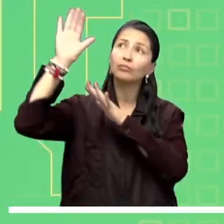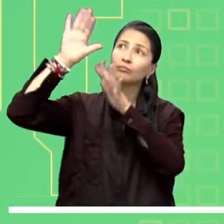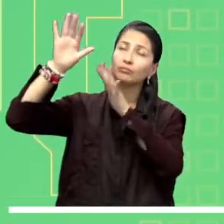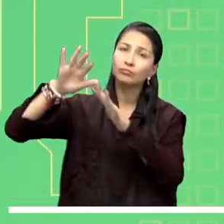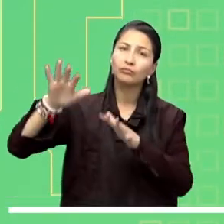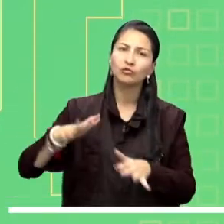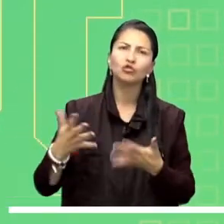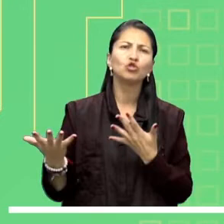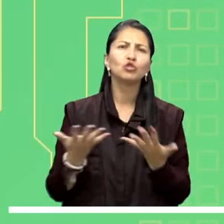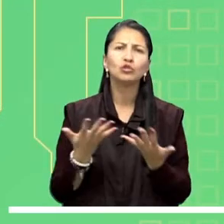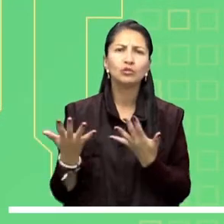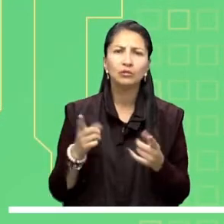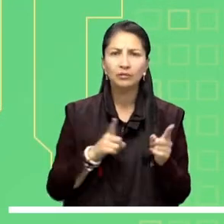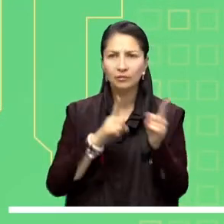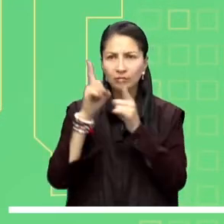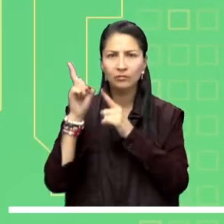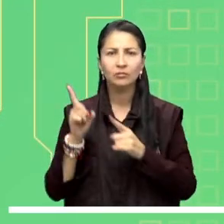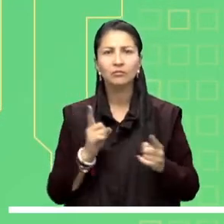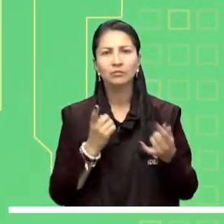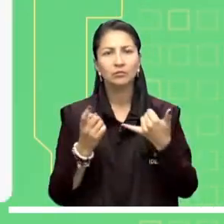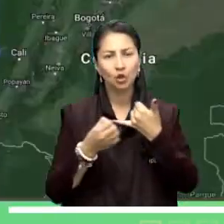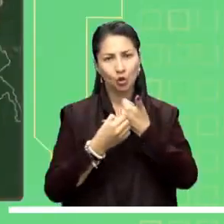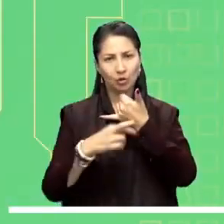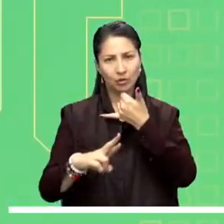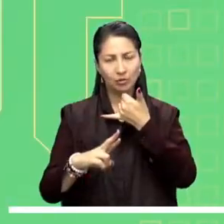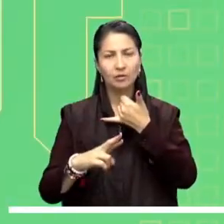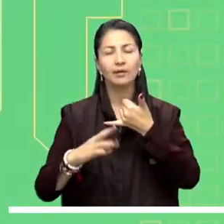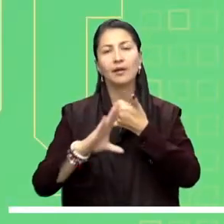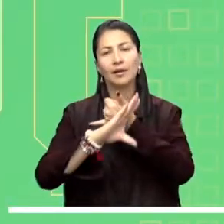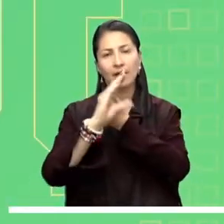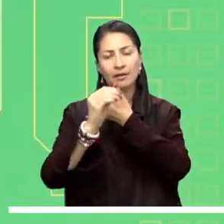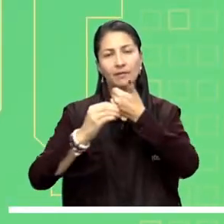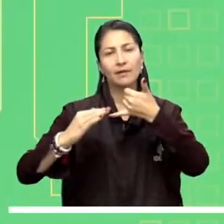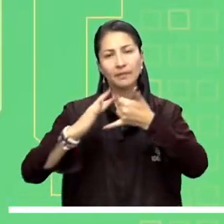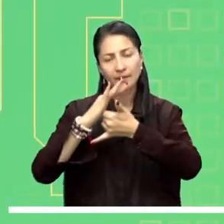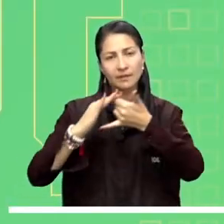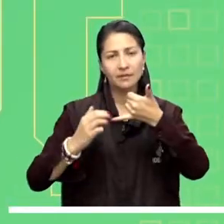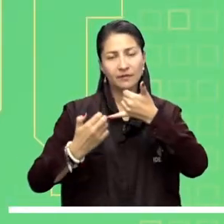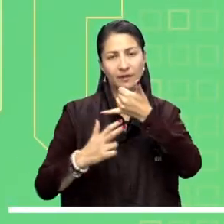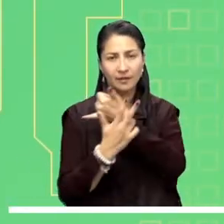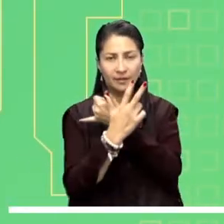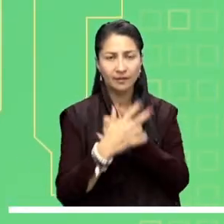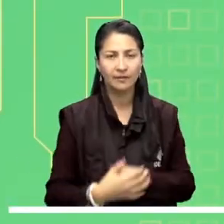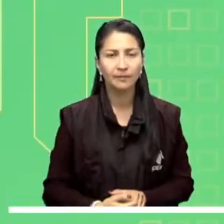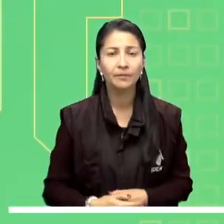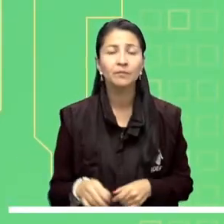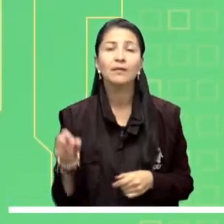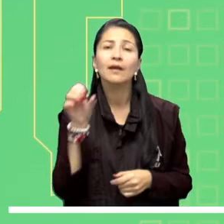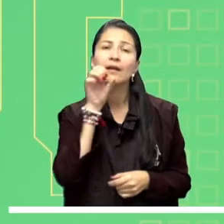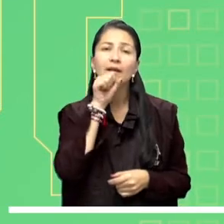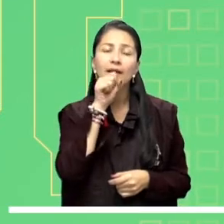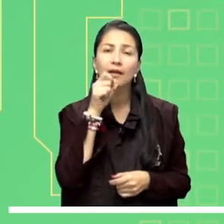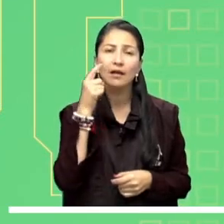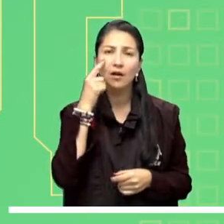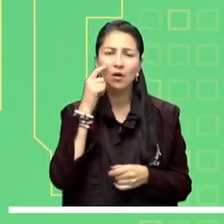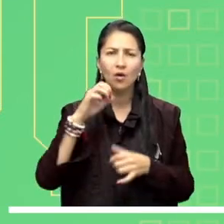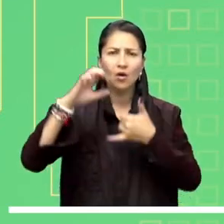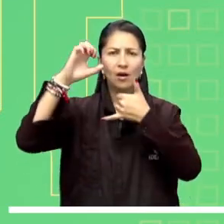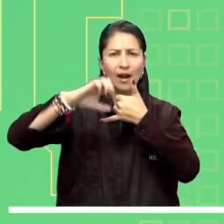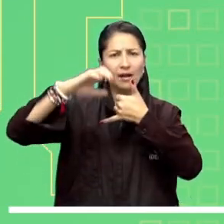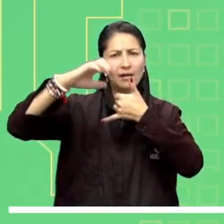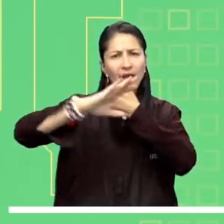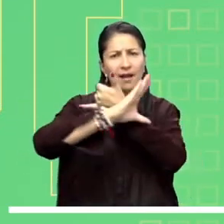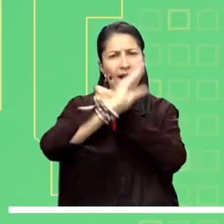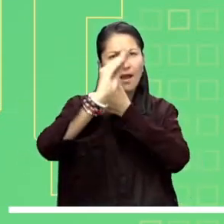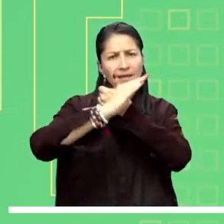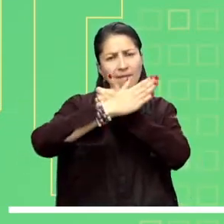deslizamientos en sectores inestables de las regiones orinoquía caribe pacífica y andina alerta naranja por tiempo lluvioso en